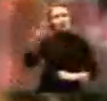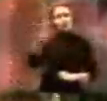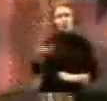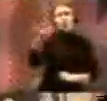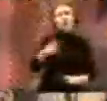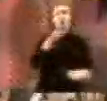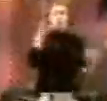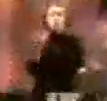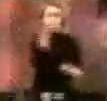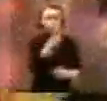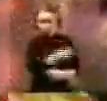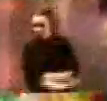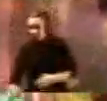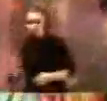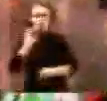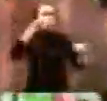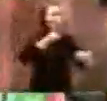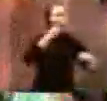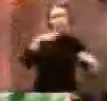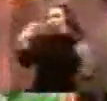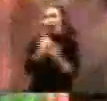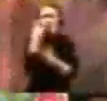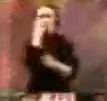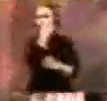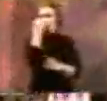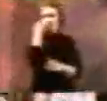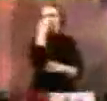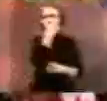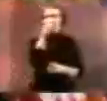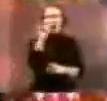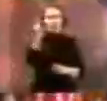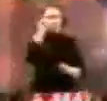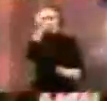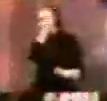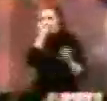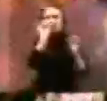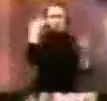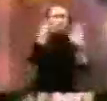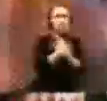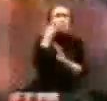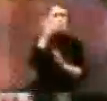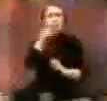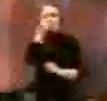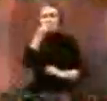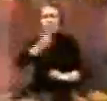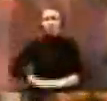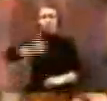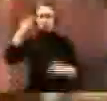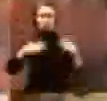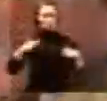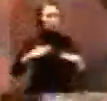a pequeños y mayores, lo tengo en la retina, nunca lo voy a olvidar. El pionero con su